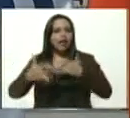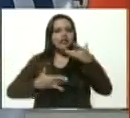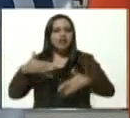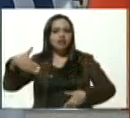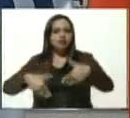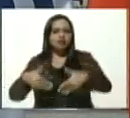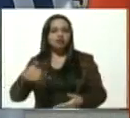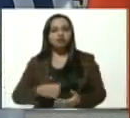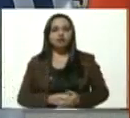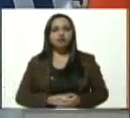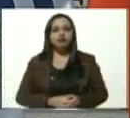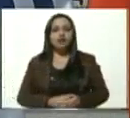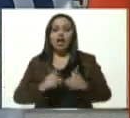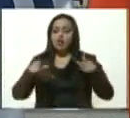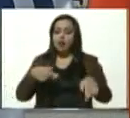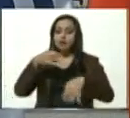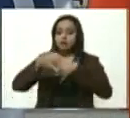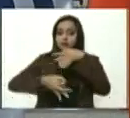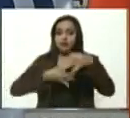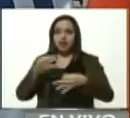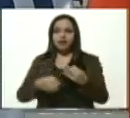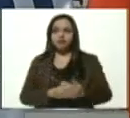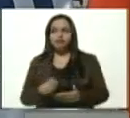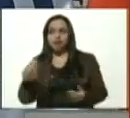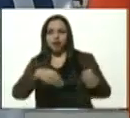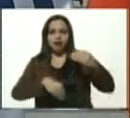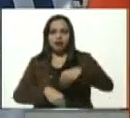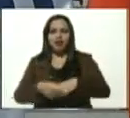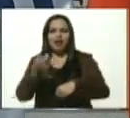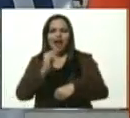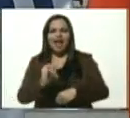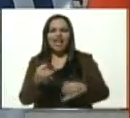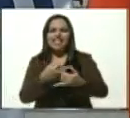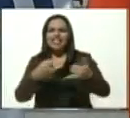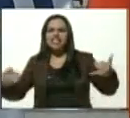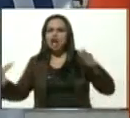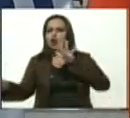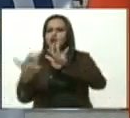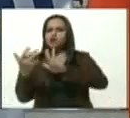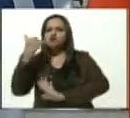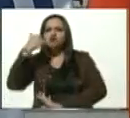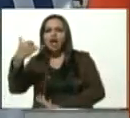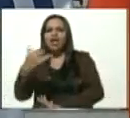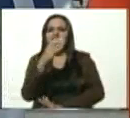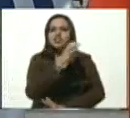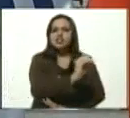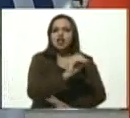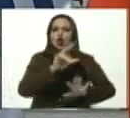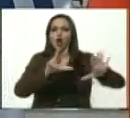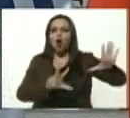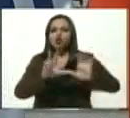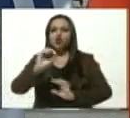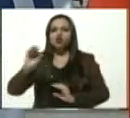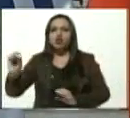quiero destacar que adicionalmente tendremos la línea telefónica